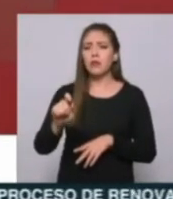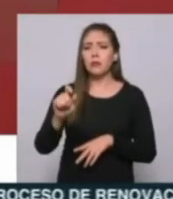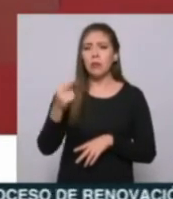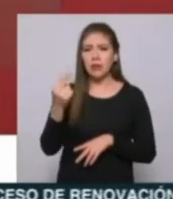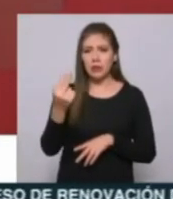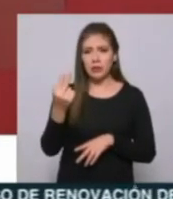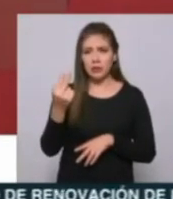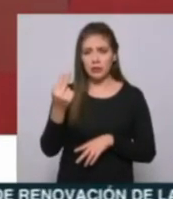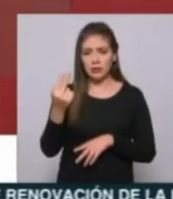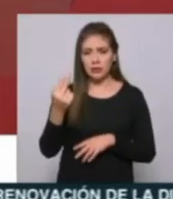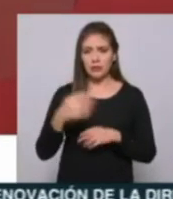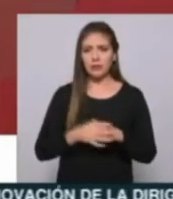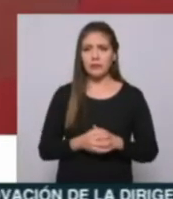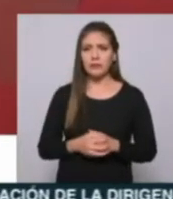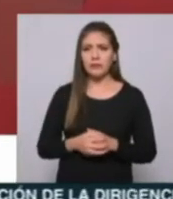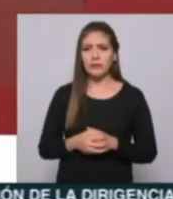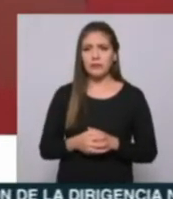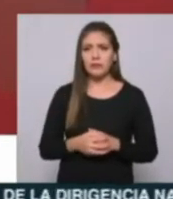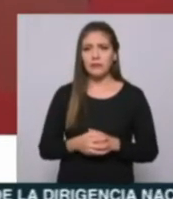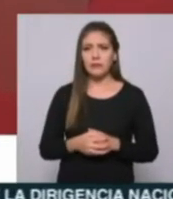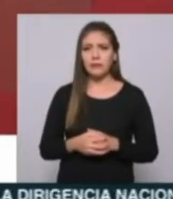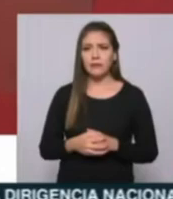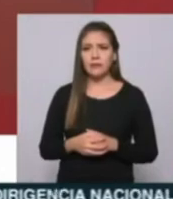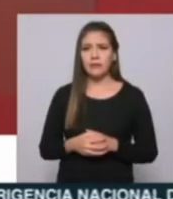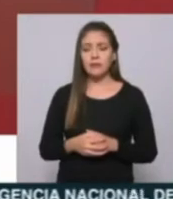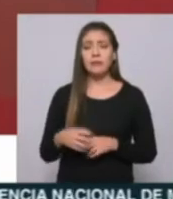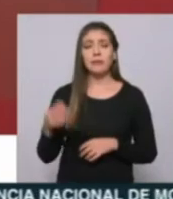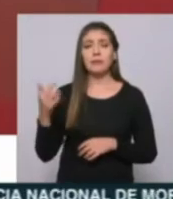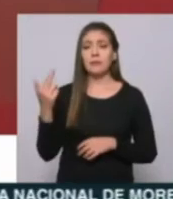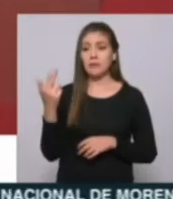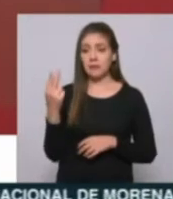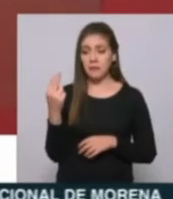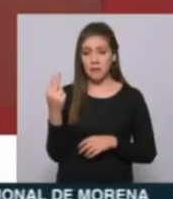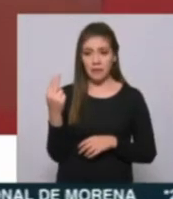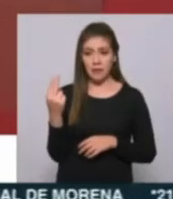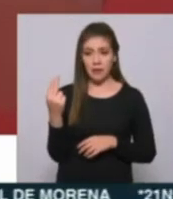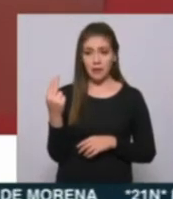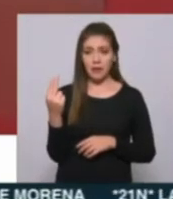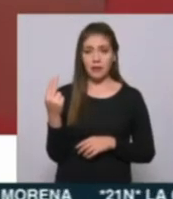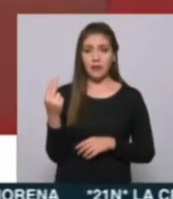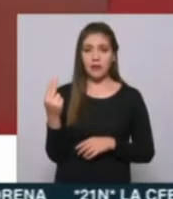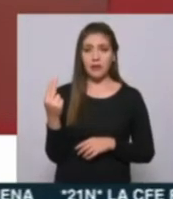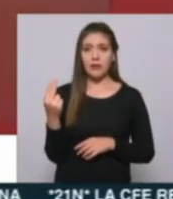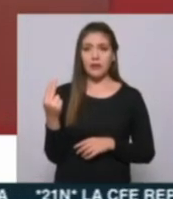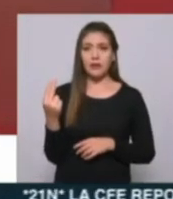75-25, es decir, 25